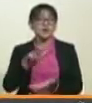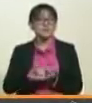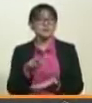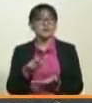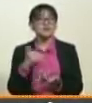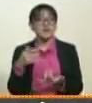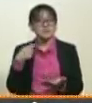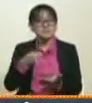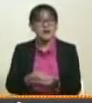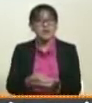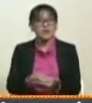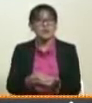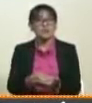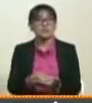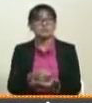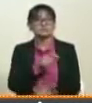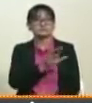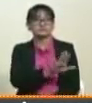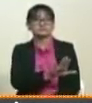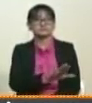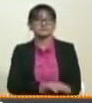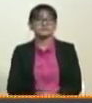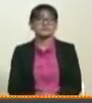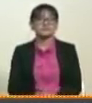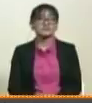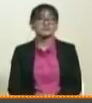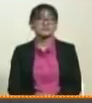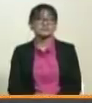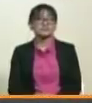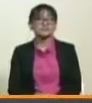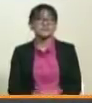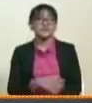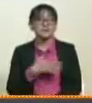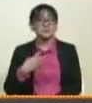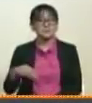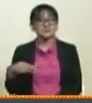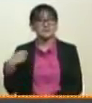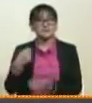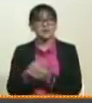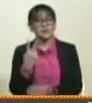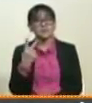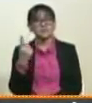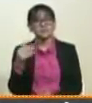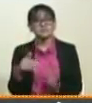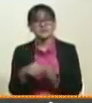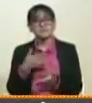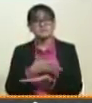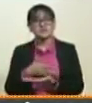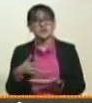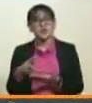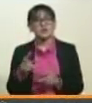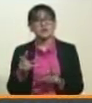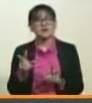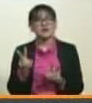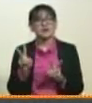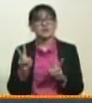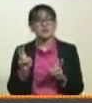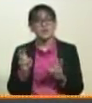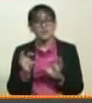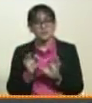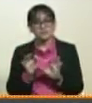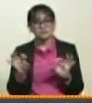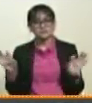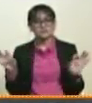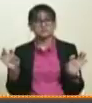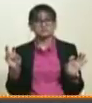ya se les canceló ya los tienen mal igualmente este presidente canceló 21 mil millones bolívares de un nuevo otro generador que viene de